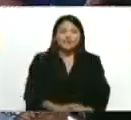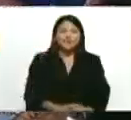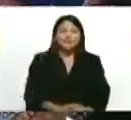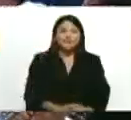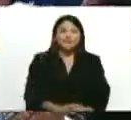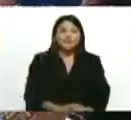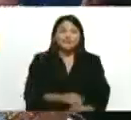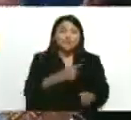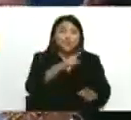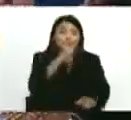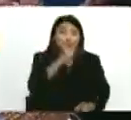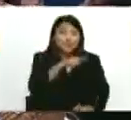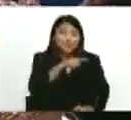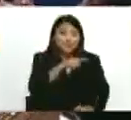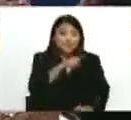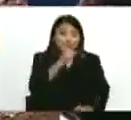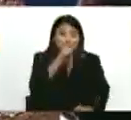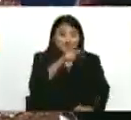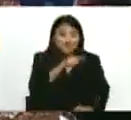¿Está cumpliendo años Giancarlo también?